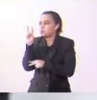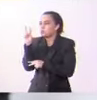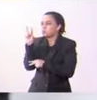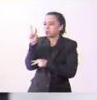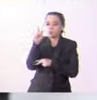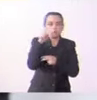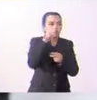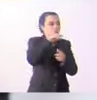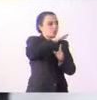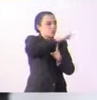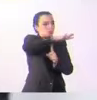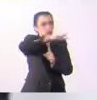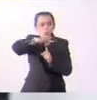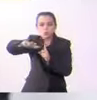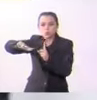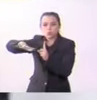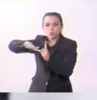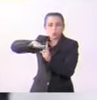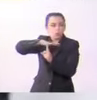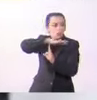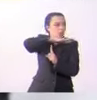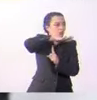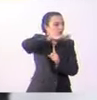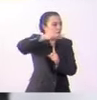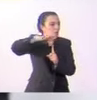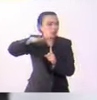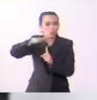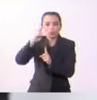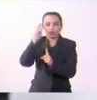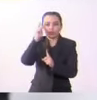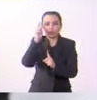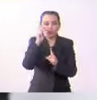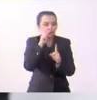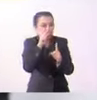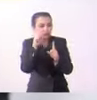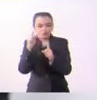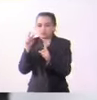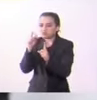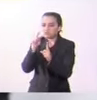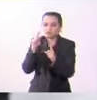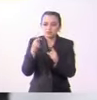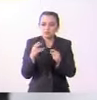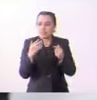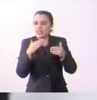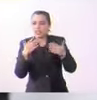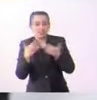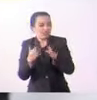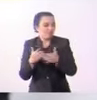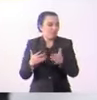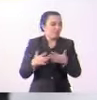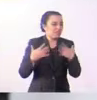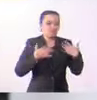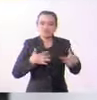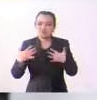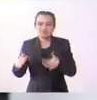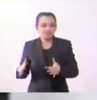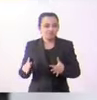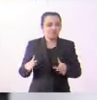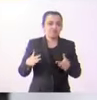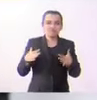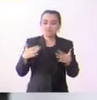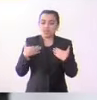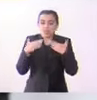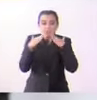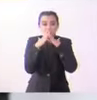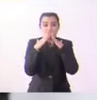situación actual que nos encontramos, todas las ocurrencias, todas las aventuras que hemos tenido en nuestros hogares y todo lo que